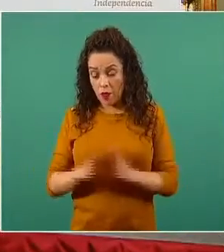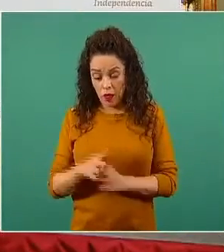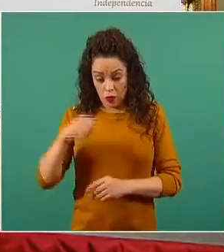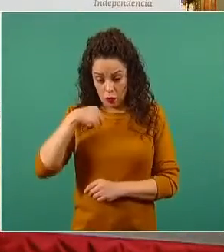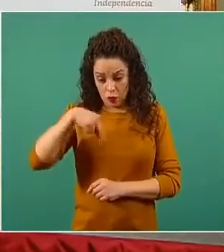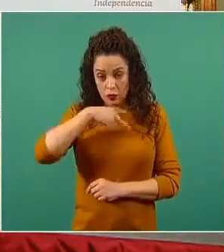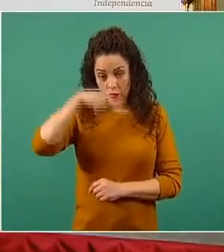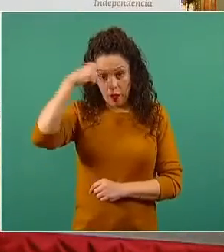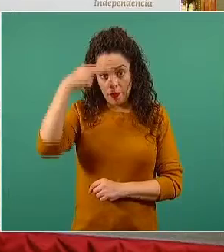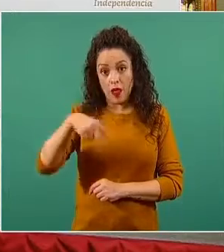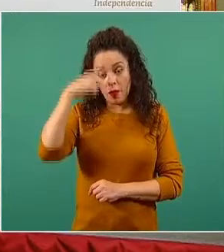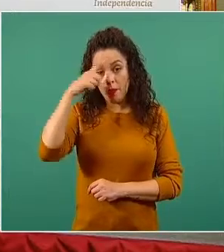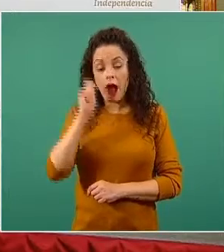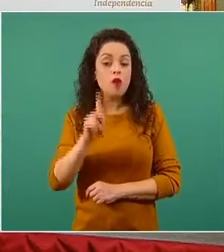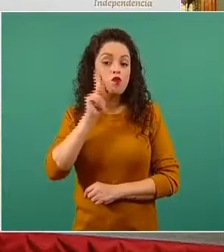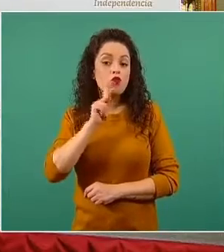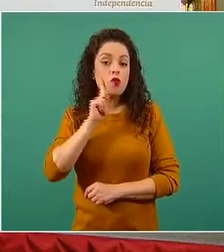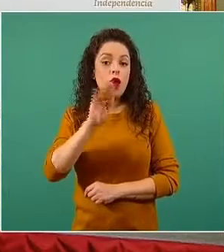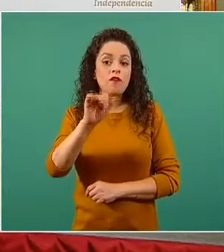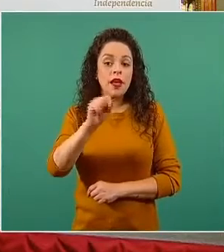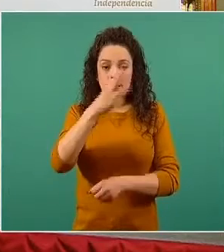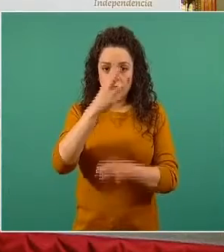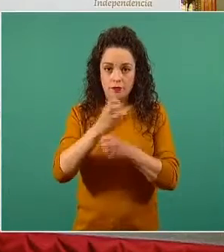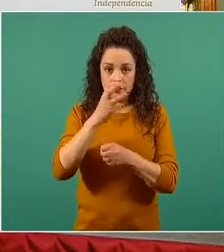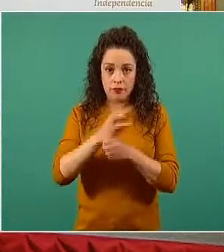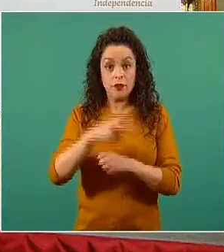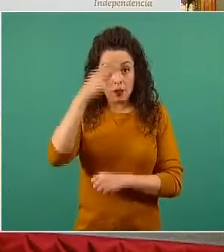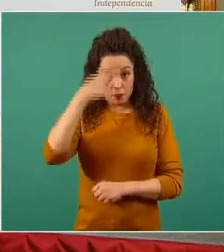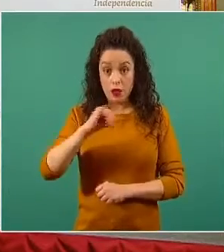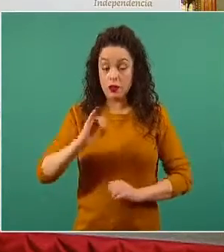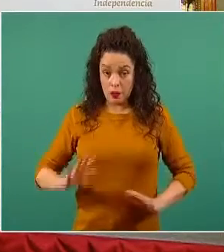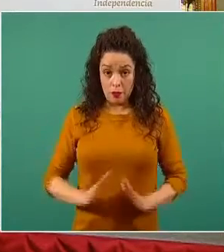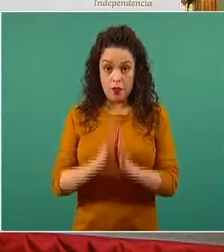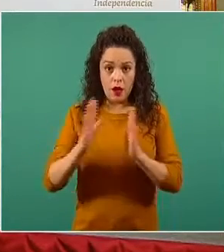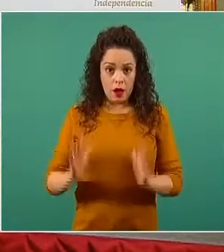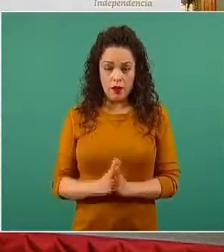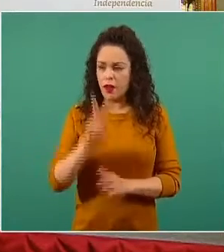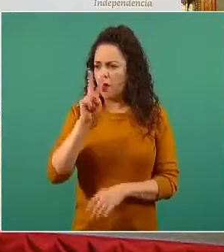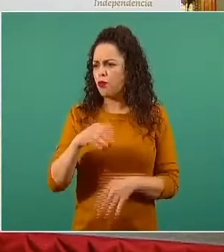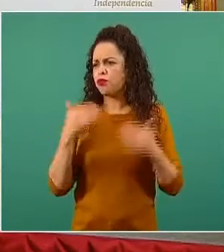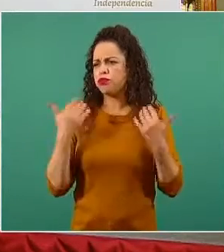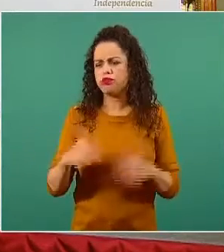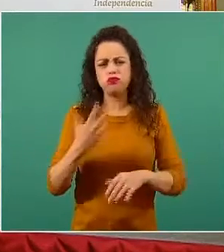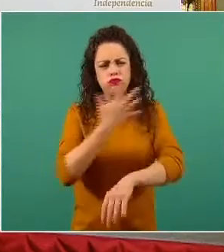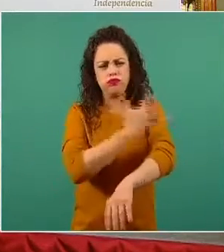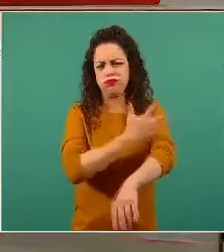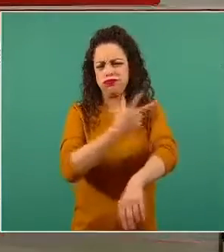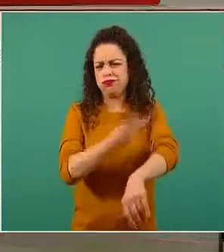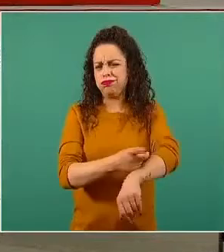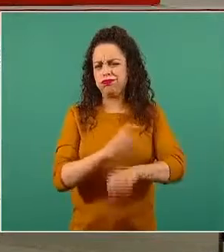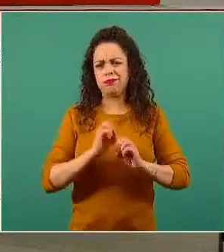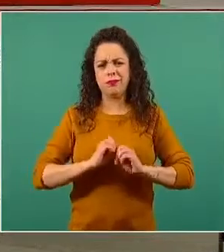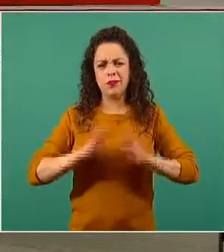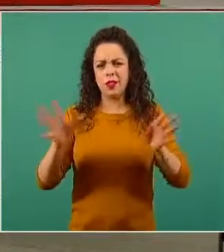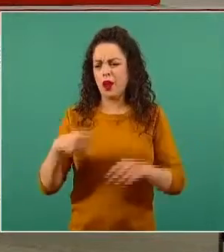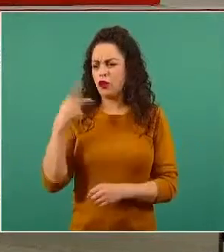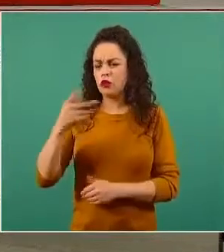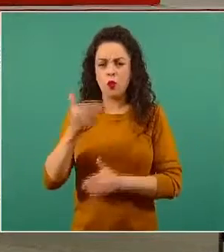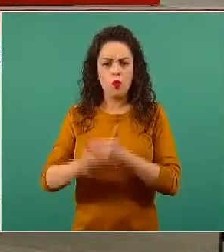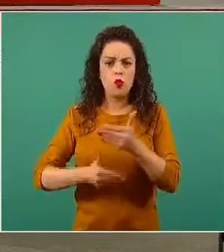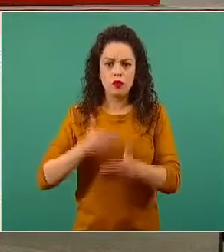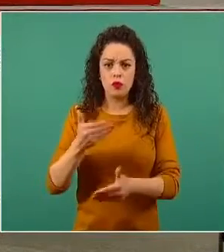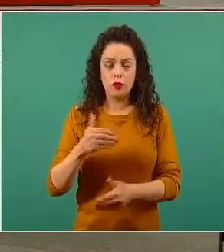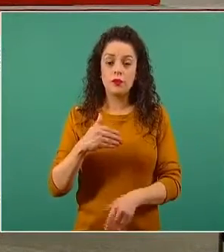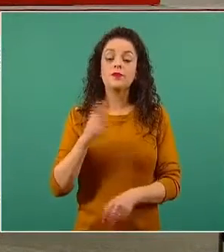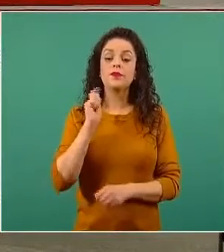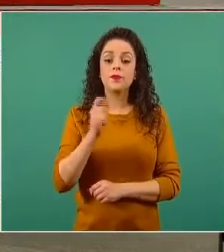país en el ensayo clínico fase 3, México participó en ello y han sido sumamente transparentes y claros en todo el proceso. En enero